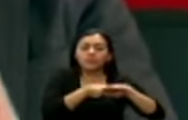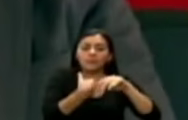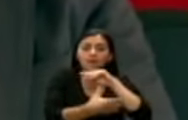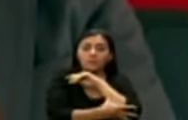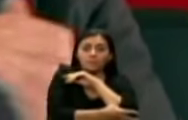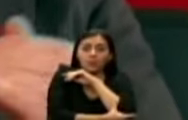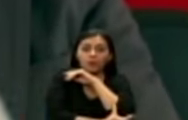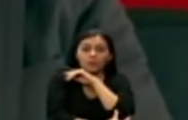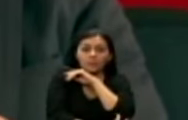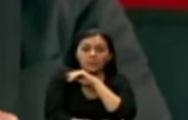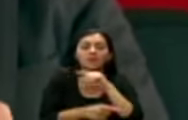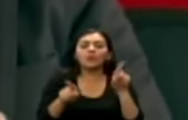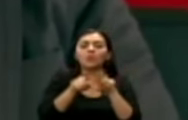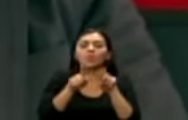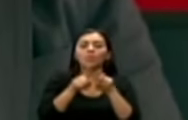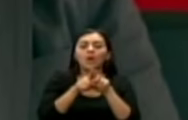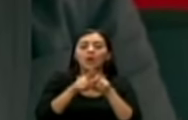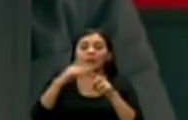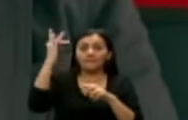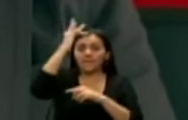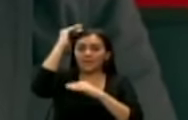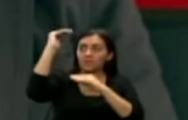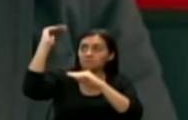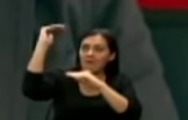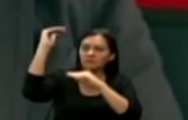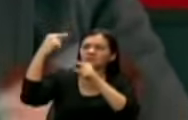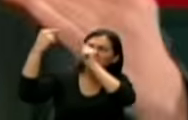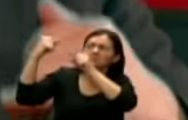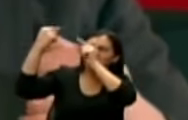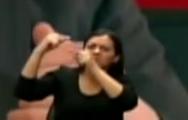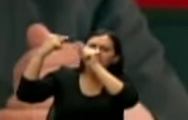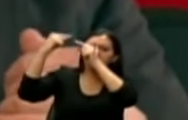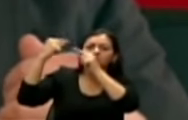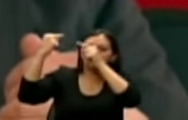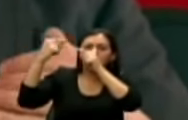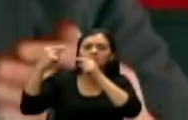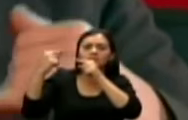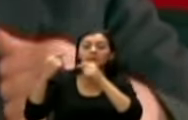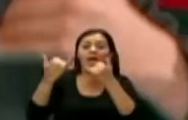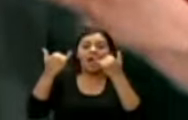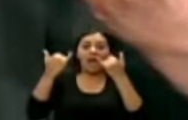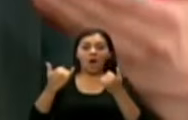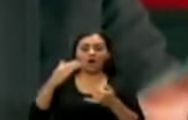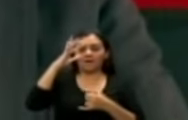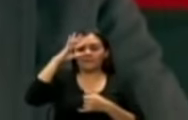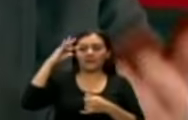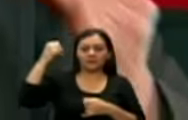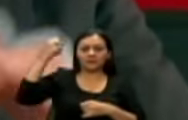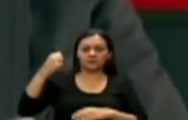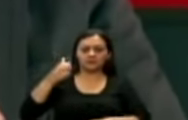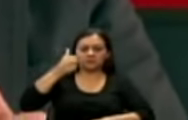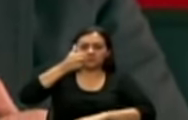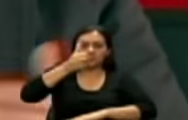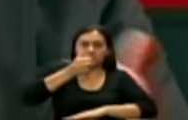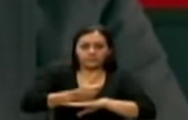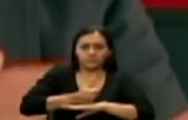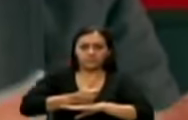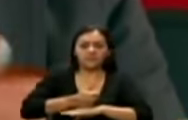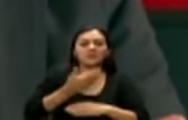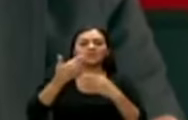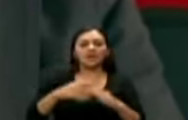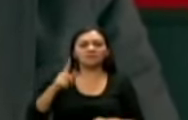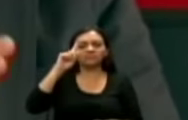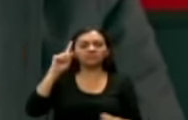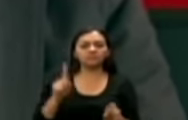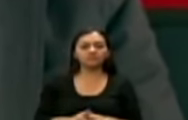tenían un conflicto con la jerarquía eclesiástica. Me parece que en este sentido hay una legitimidad de aquellos que